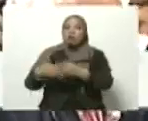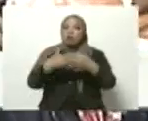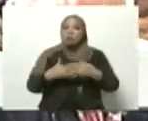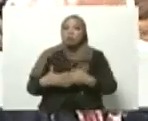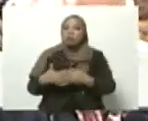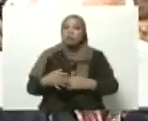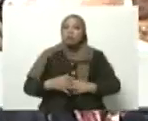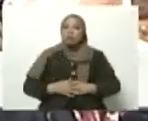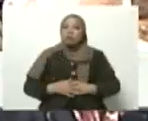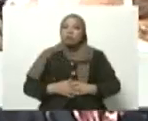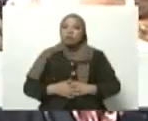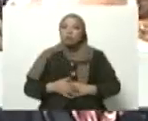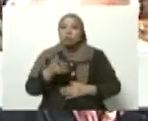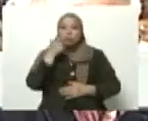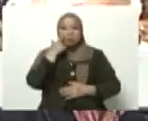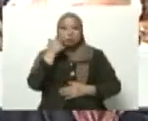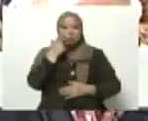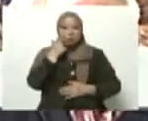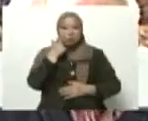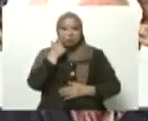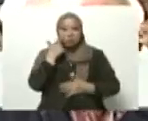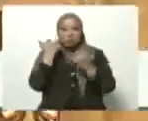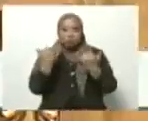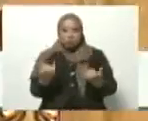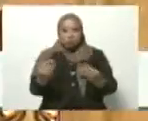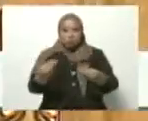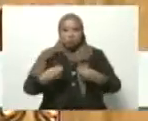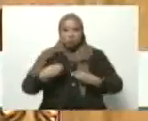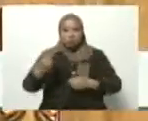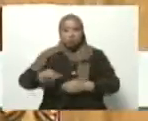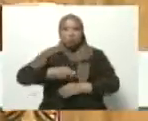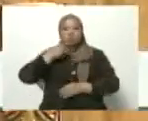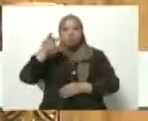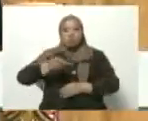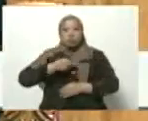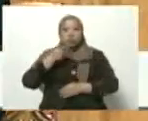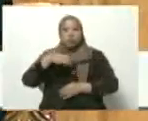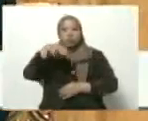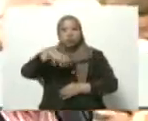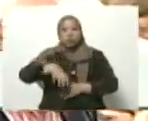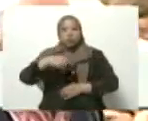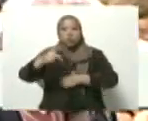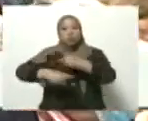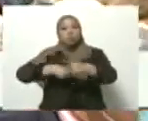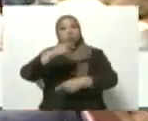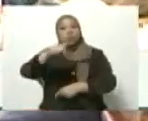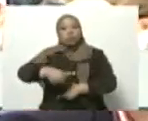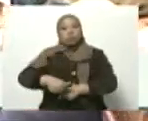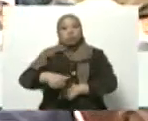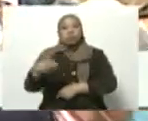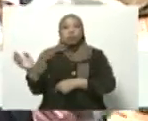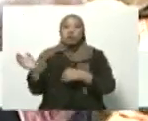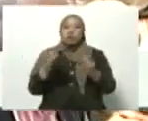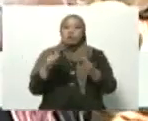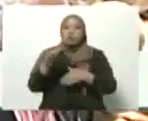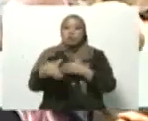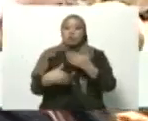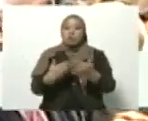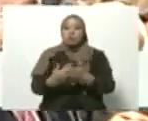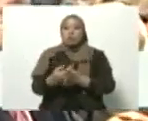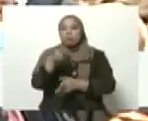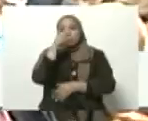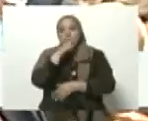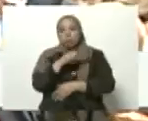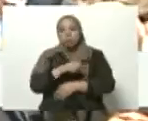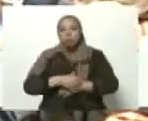por eso la alerta que usted hace, y que debemos asumirlo como una política de Estado en los próximos meses